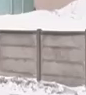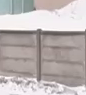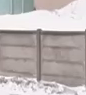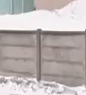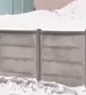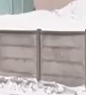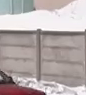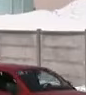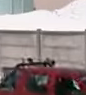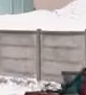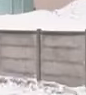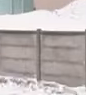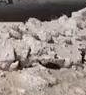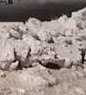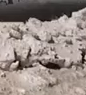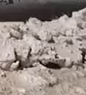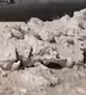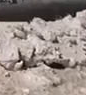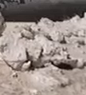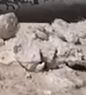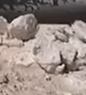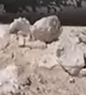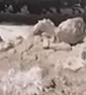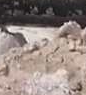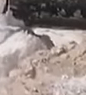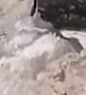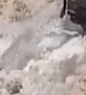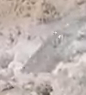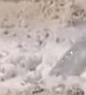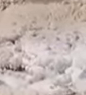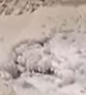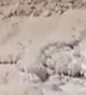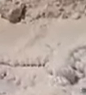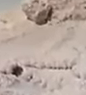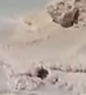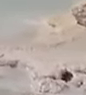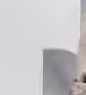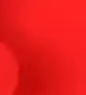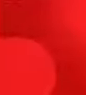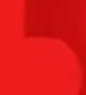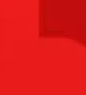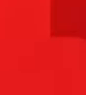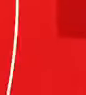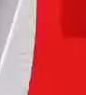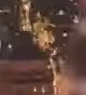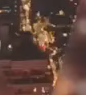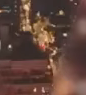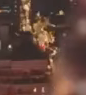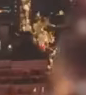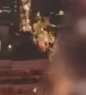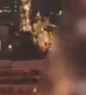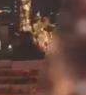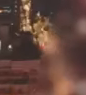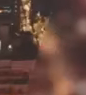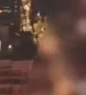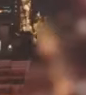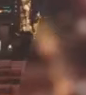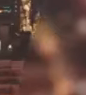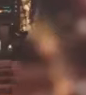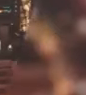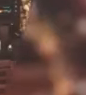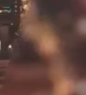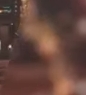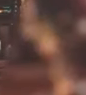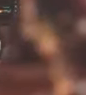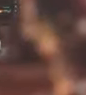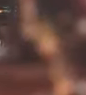Por cierto de de la propiedad pero a su vez sqm tendría voto dirimente en